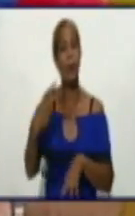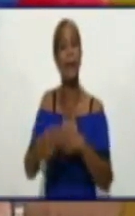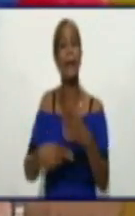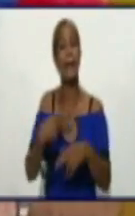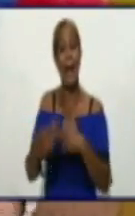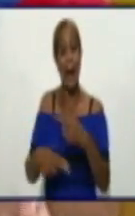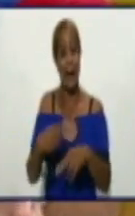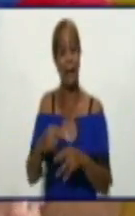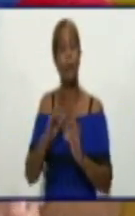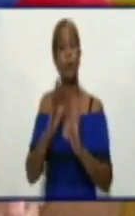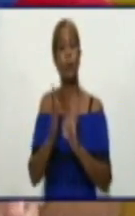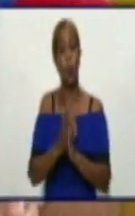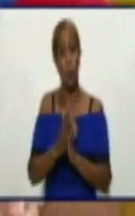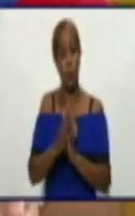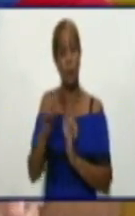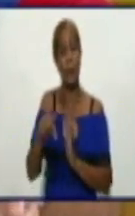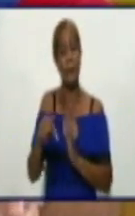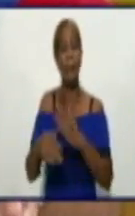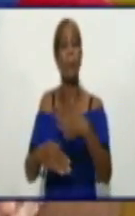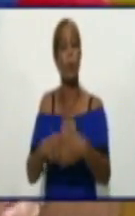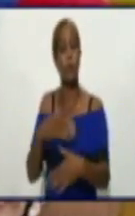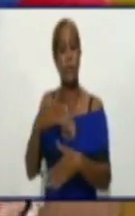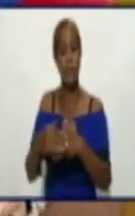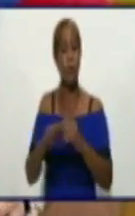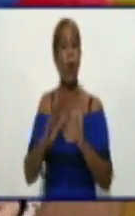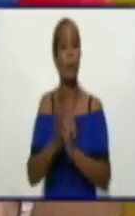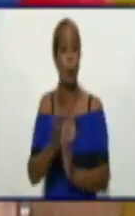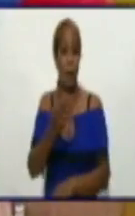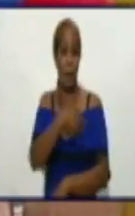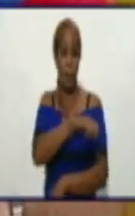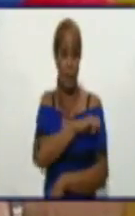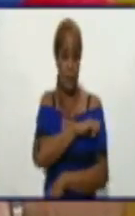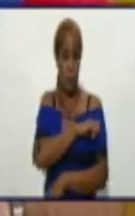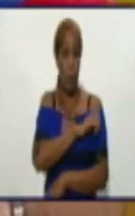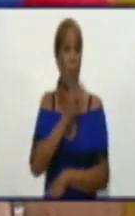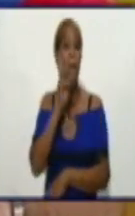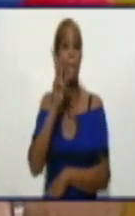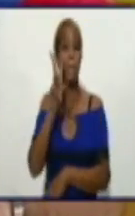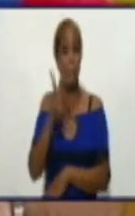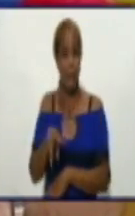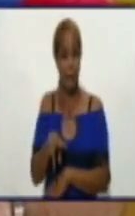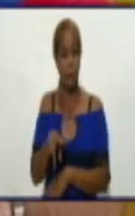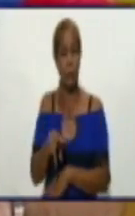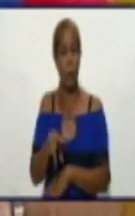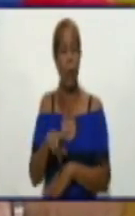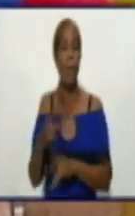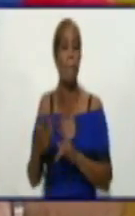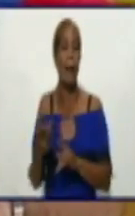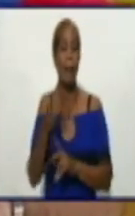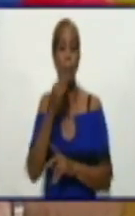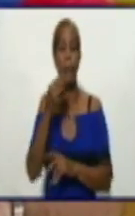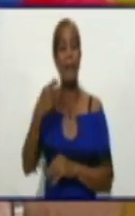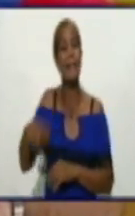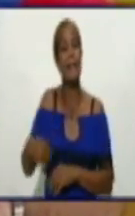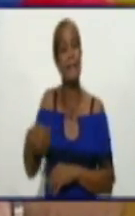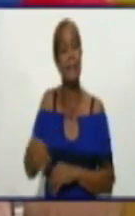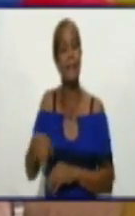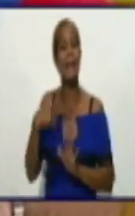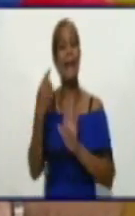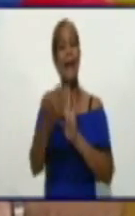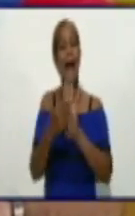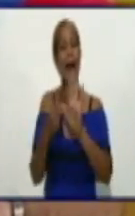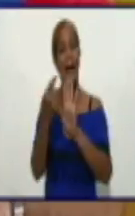de este proceso de homologación en toda la provincia. Ya se tiene en cuenta, para poder tomar esta decisión, las características propias de